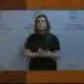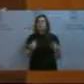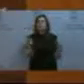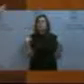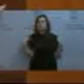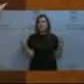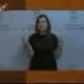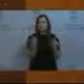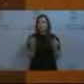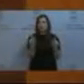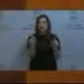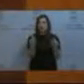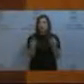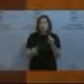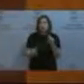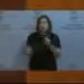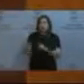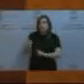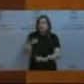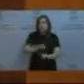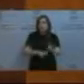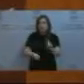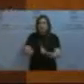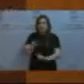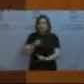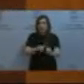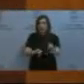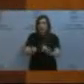toda una trama que no ha dicho la verdad,